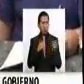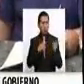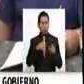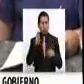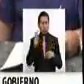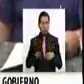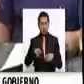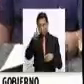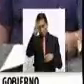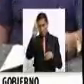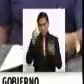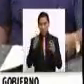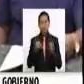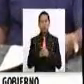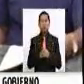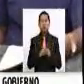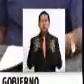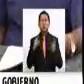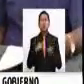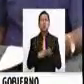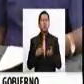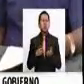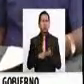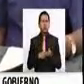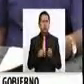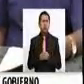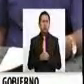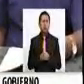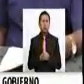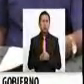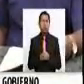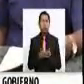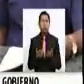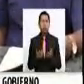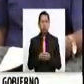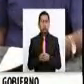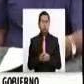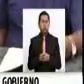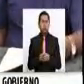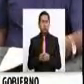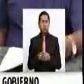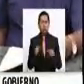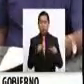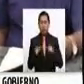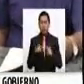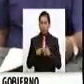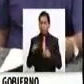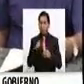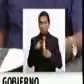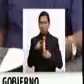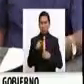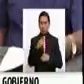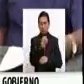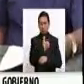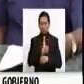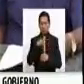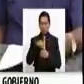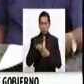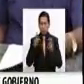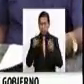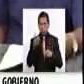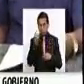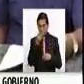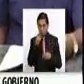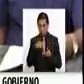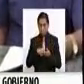perú en el sentido de qué la actividad delincuencial vinculada al narcotráfico